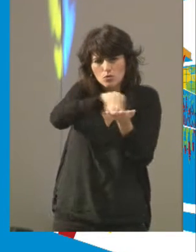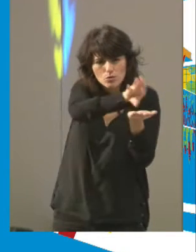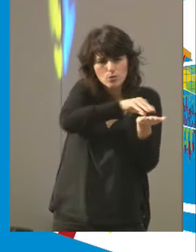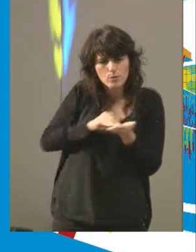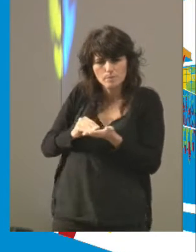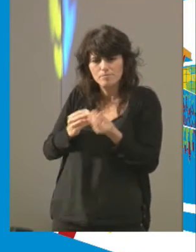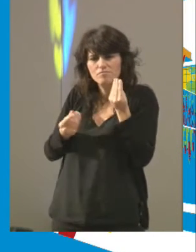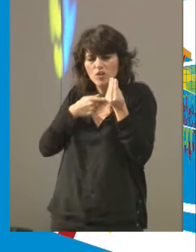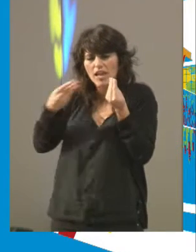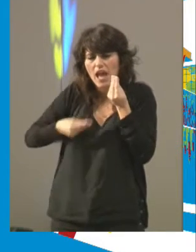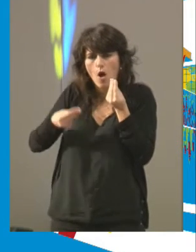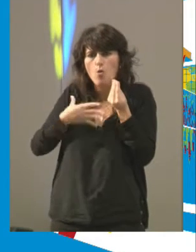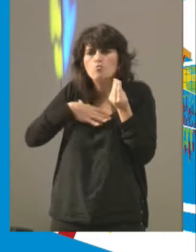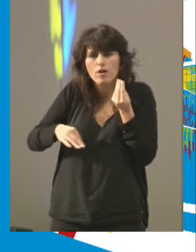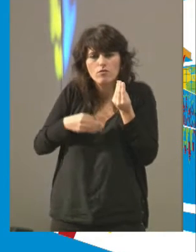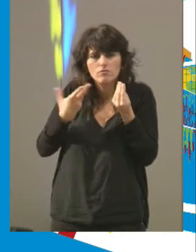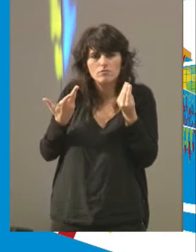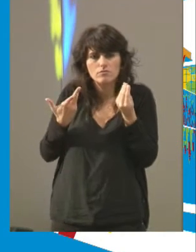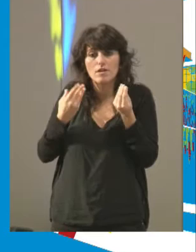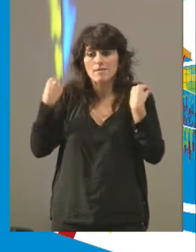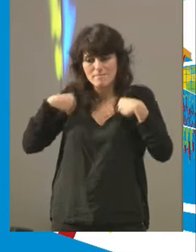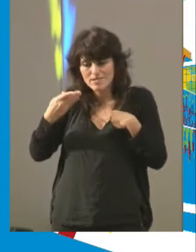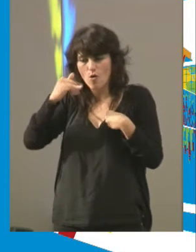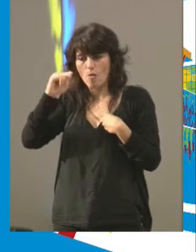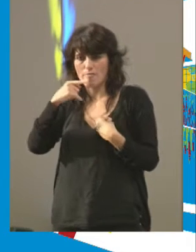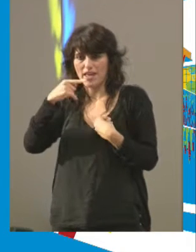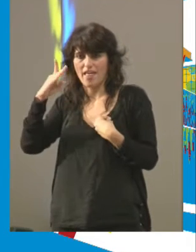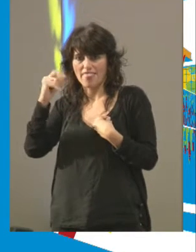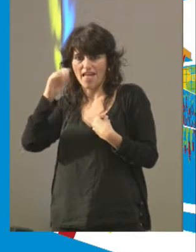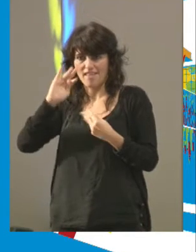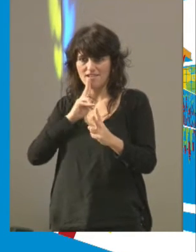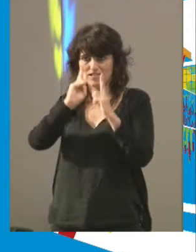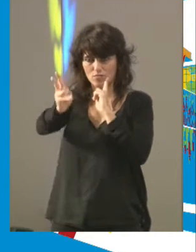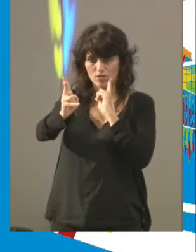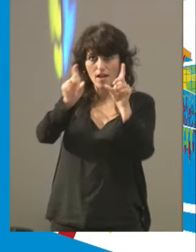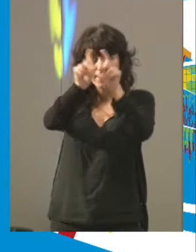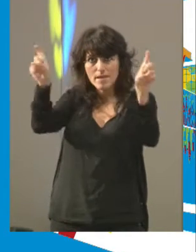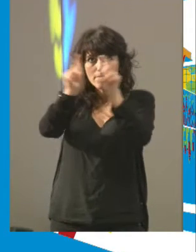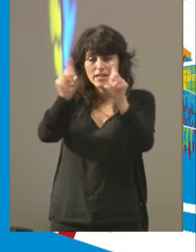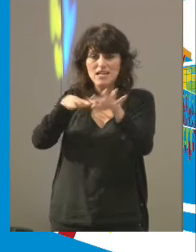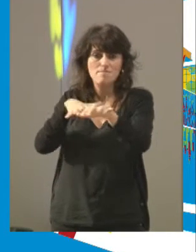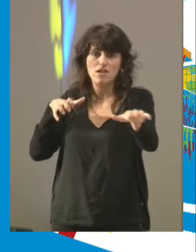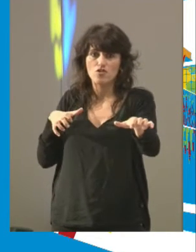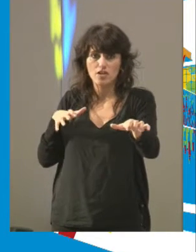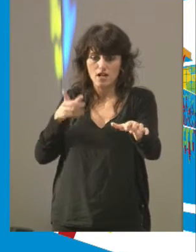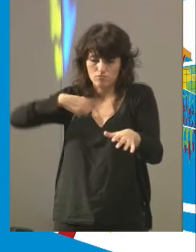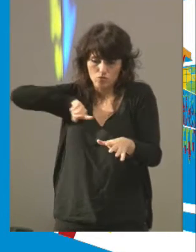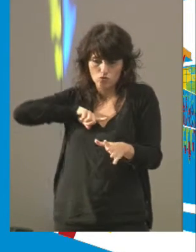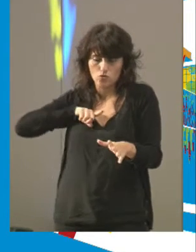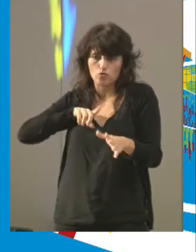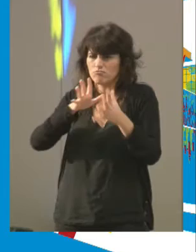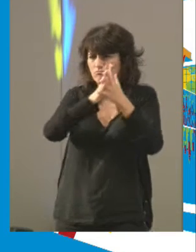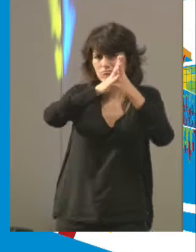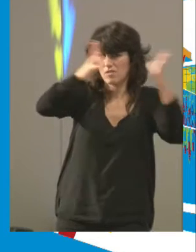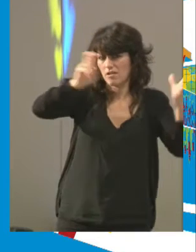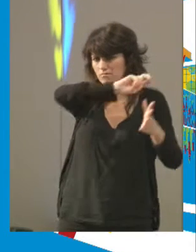preguntas, ahí introducimos el Big Data. Ahí podemos. Y las empresas, es decir, la mayoría de las empresas con las que trabajamos no son